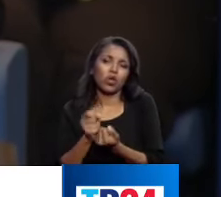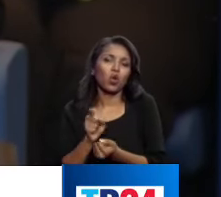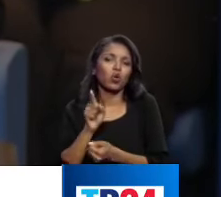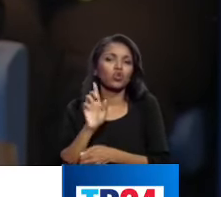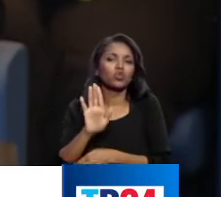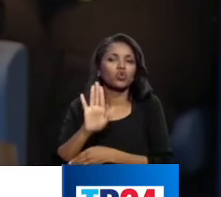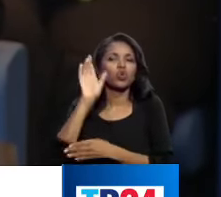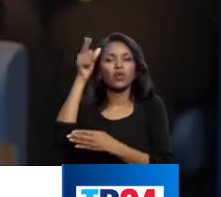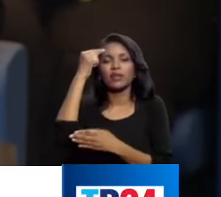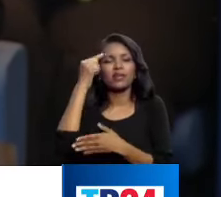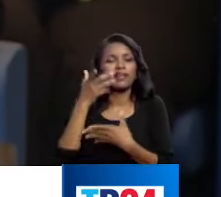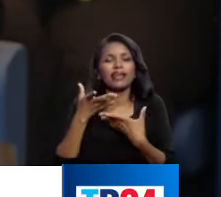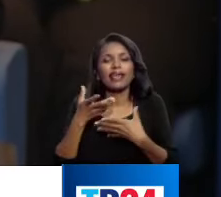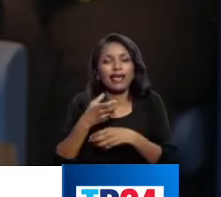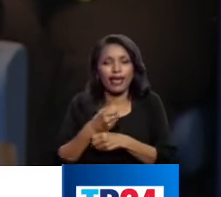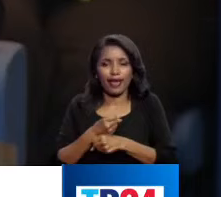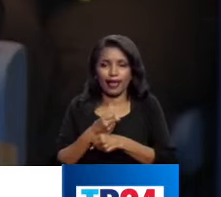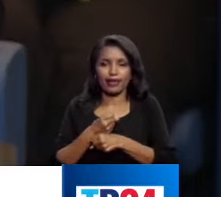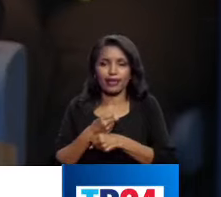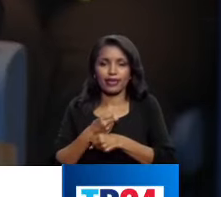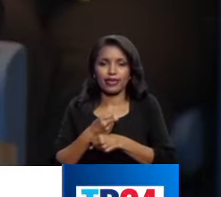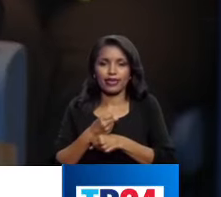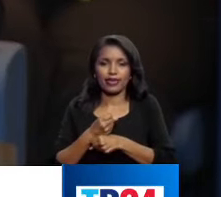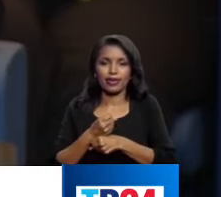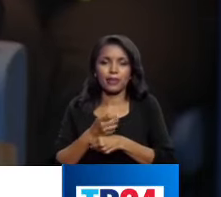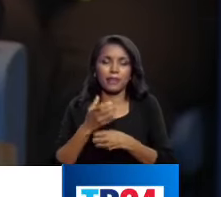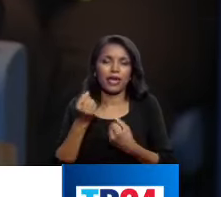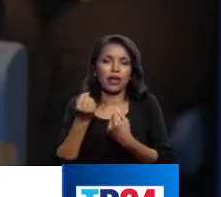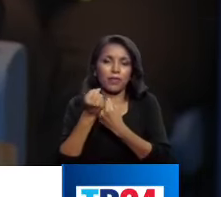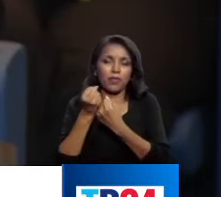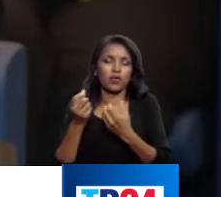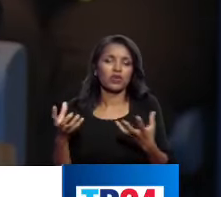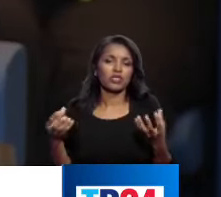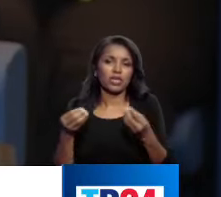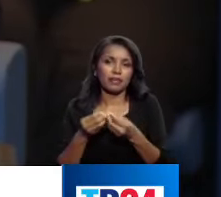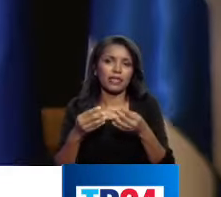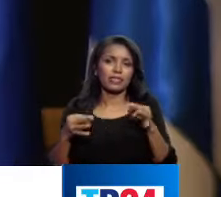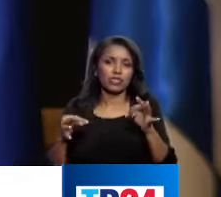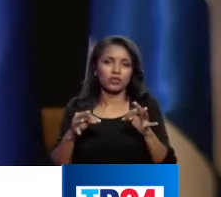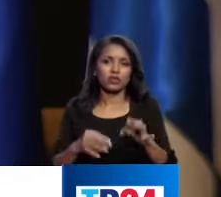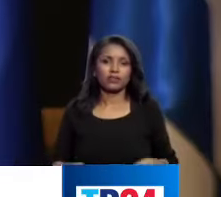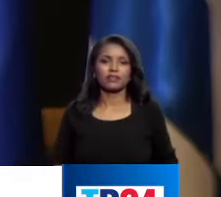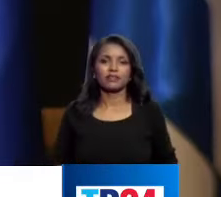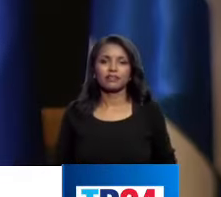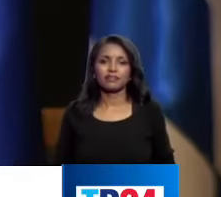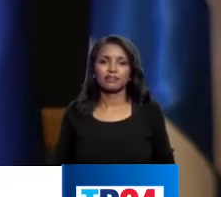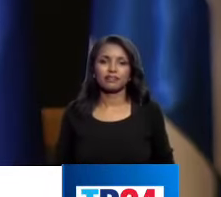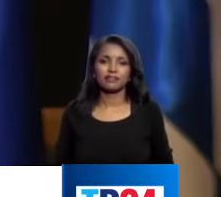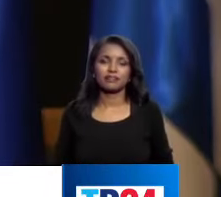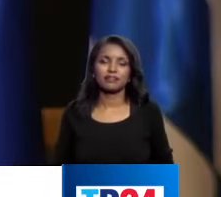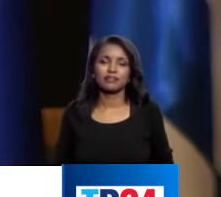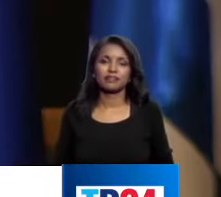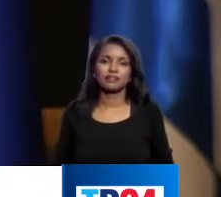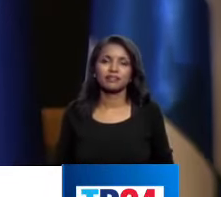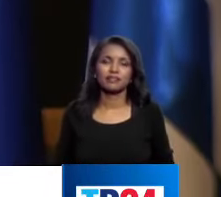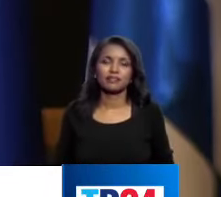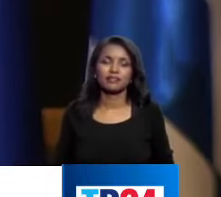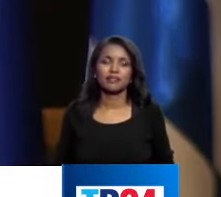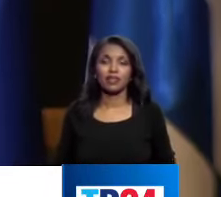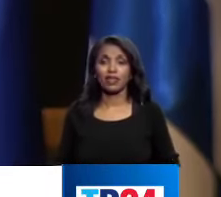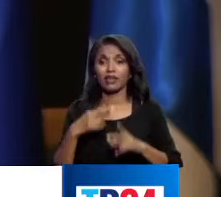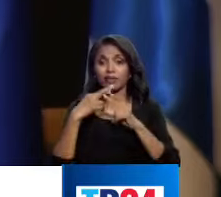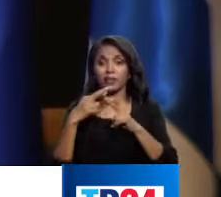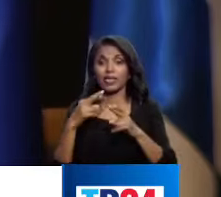concretas que llevaría a cabo en su gobierno para impulsar este segmento? Inicia su tiempo. El interior